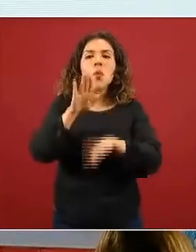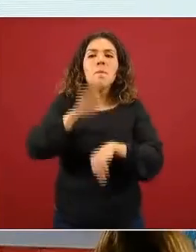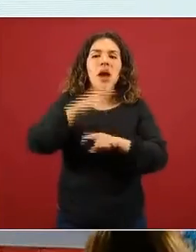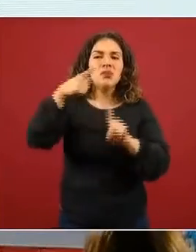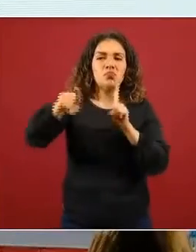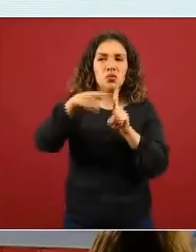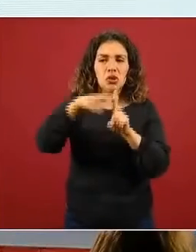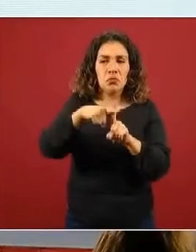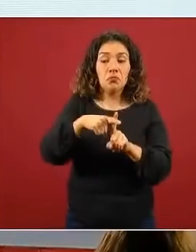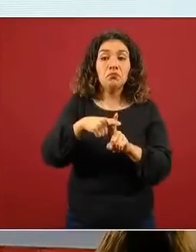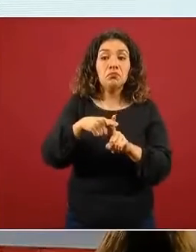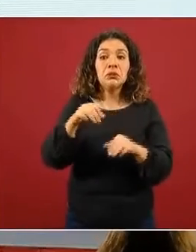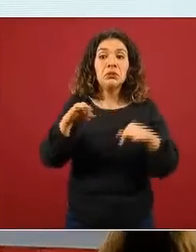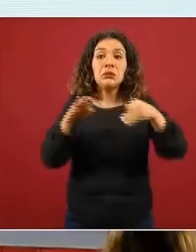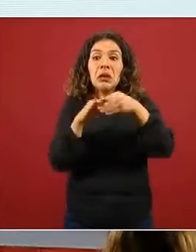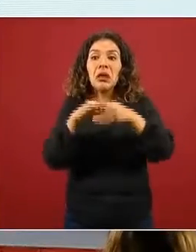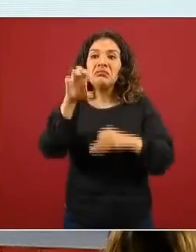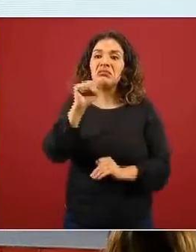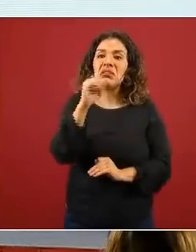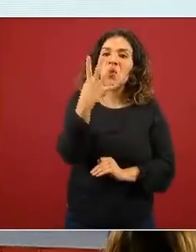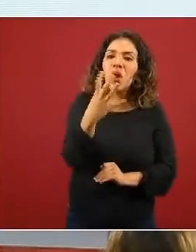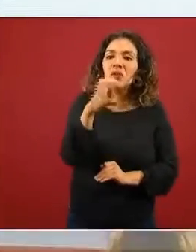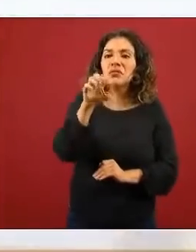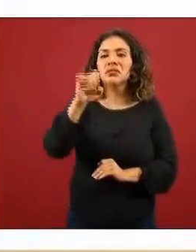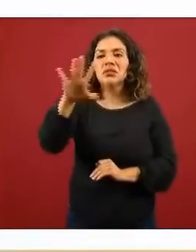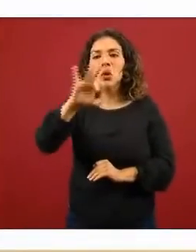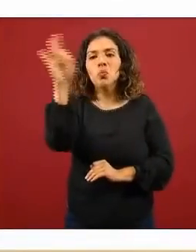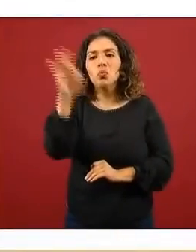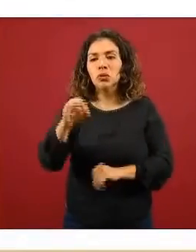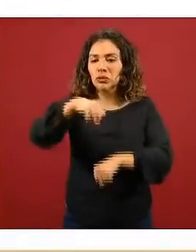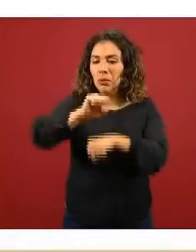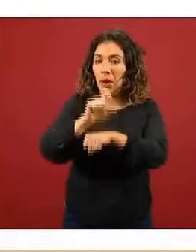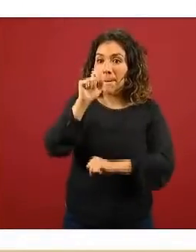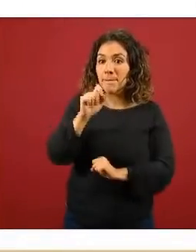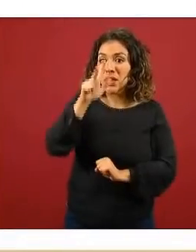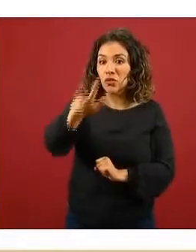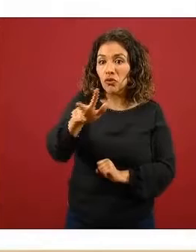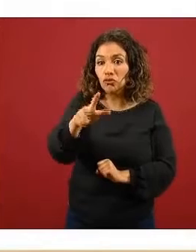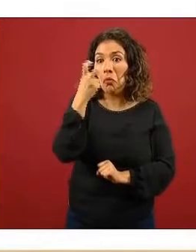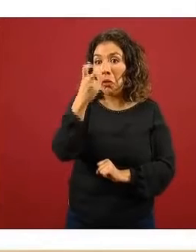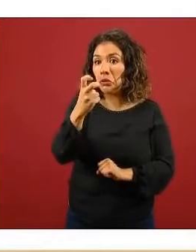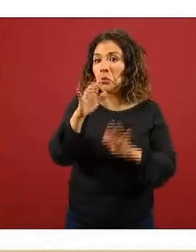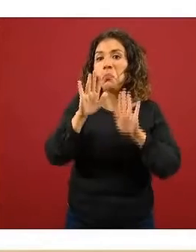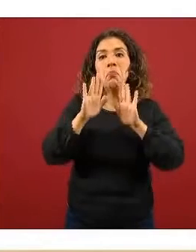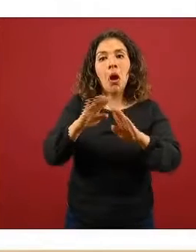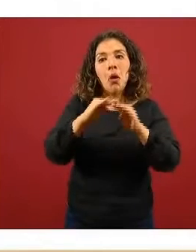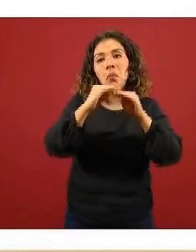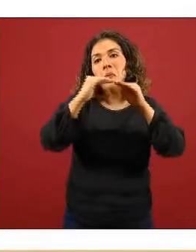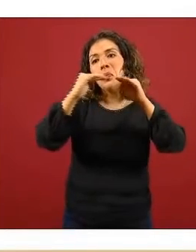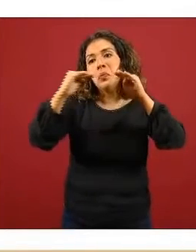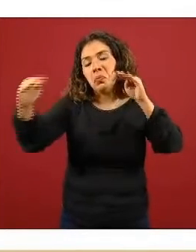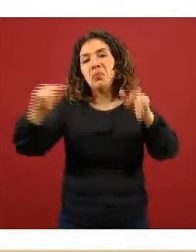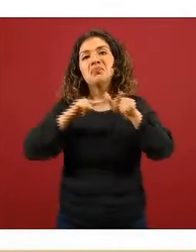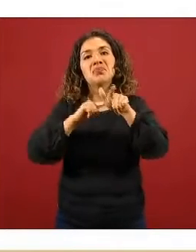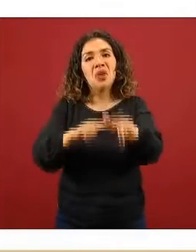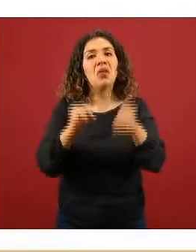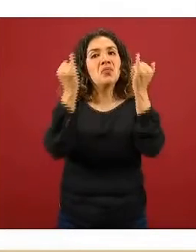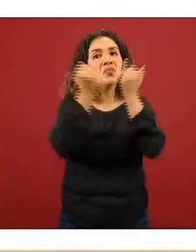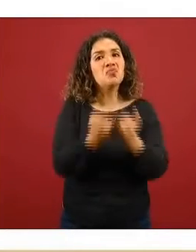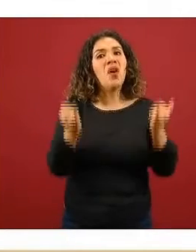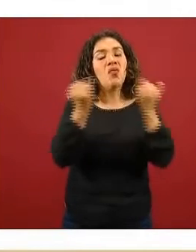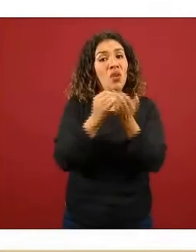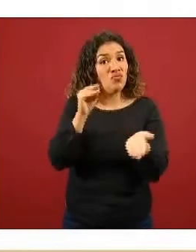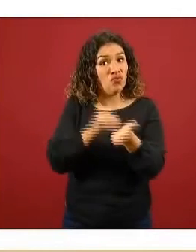llegó prácticamente a ser del 64-65% en la semana 28 y ahí se ha mantenido, o sea, hay una transmisión